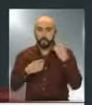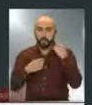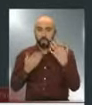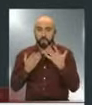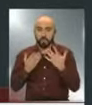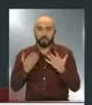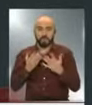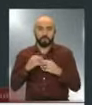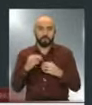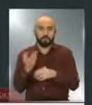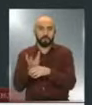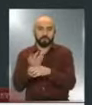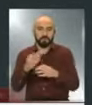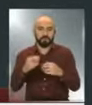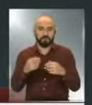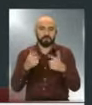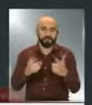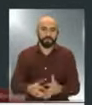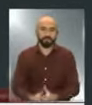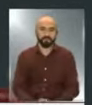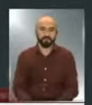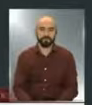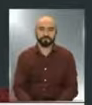Están disparando, huevona.